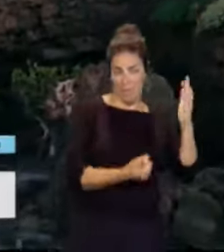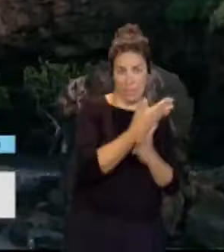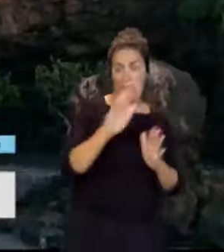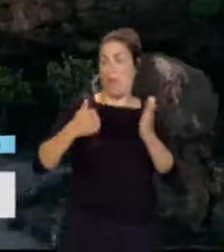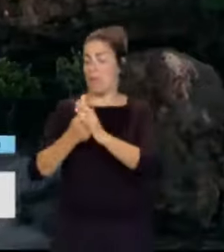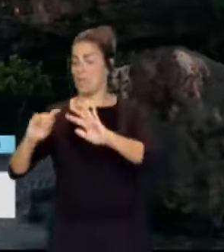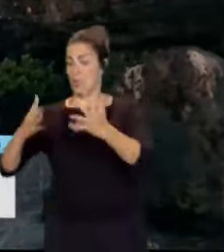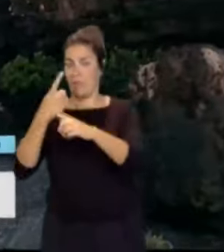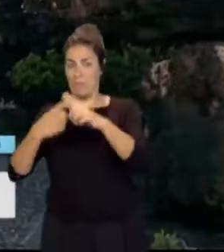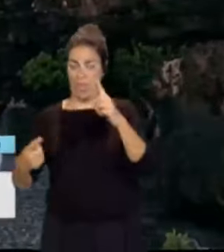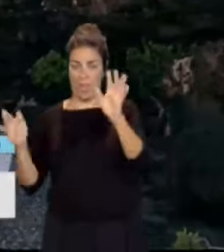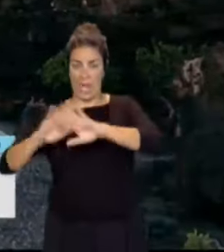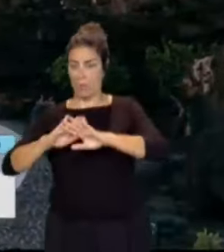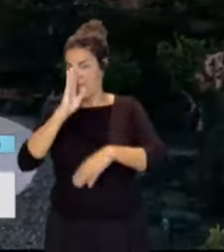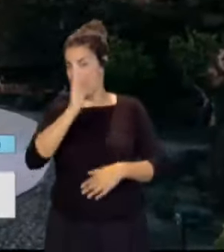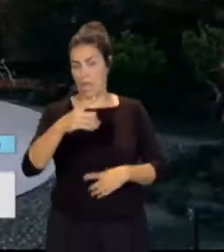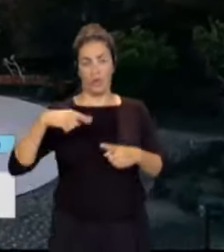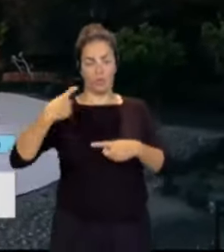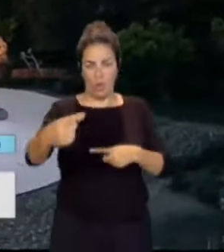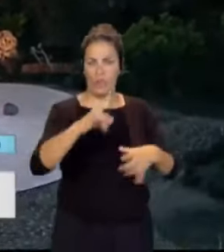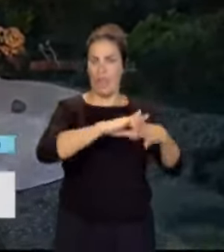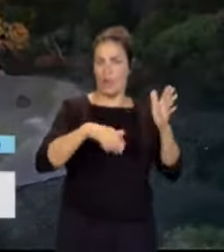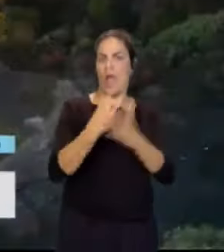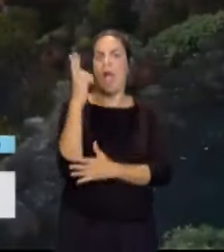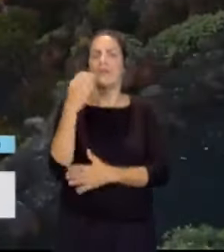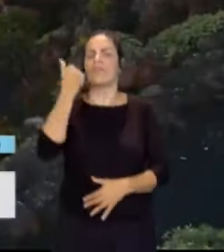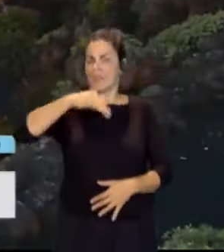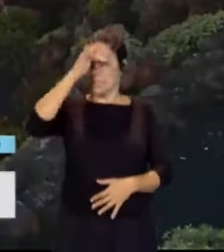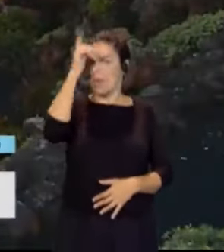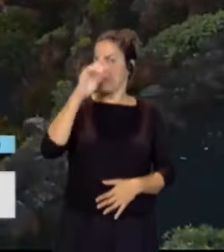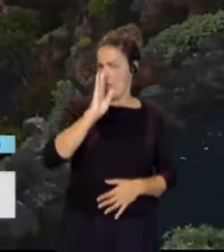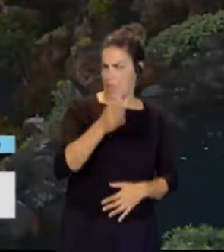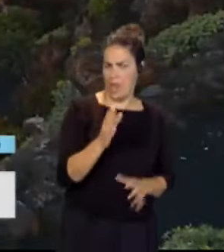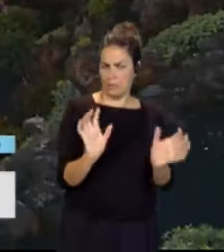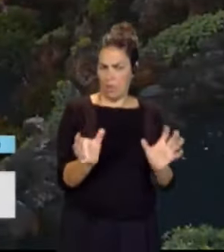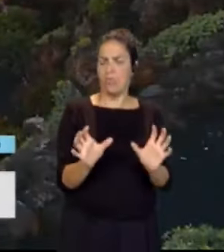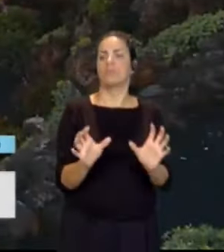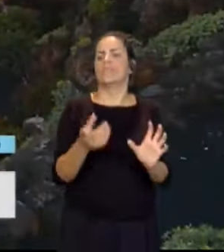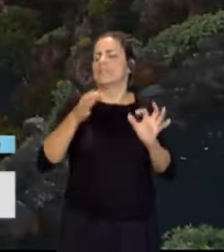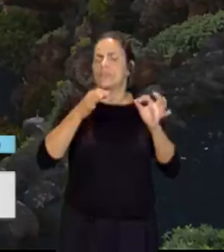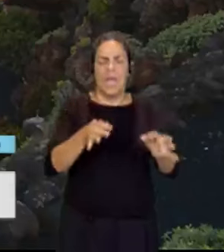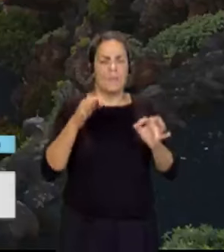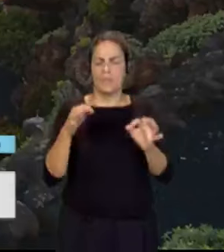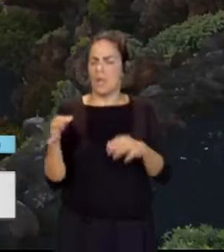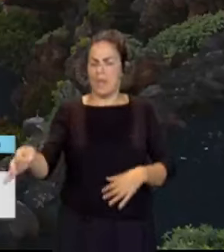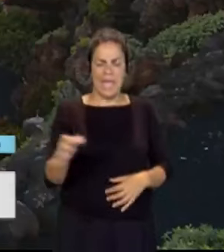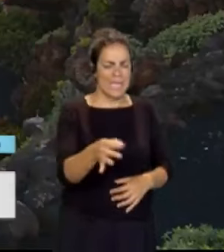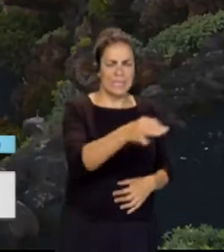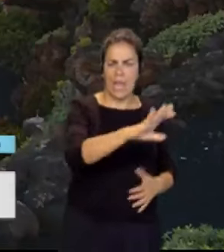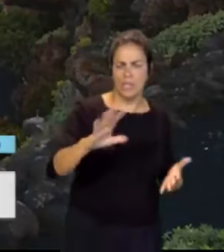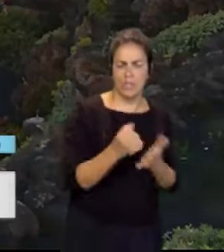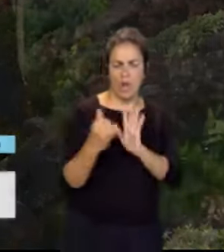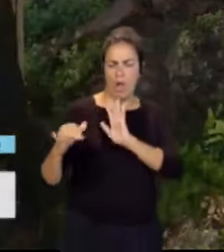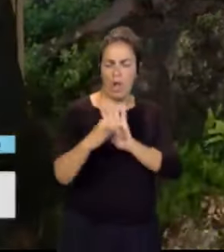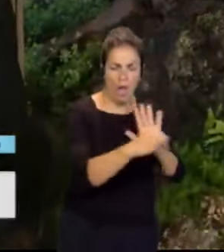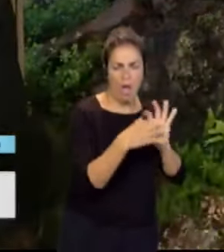directo todos los días de lunes a viernes los fines de semana También estamos en directo siempre estamos pegados a a todas las islas en todos los programas siempre